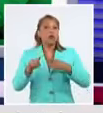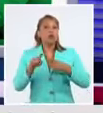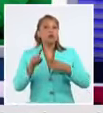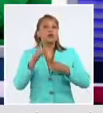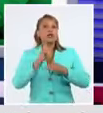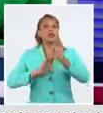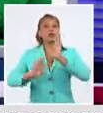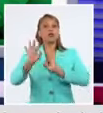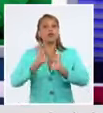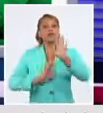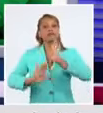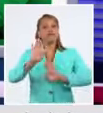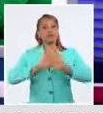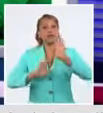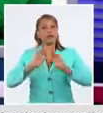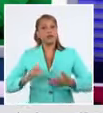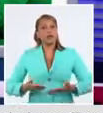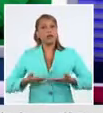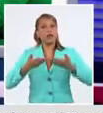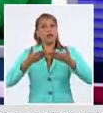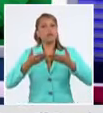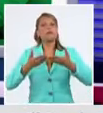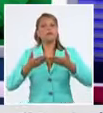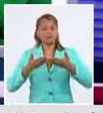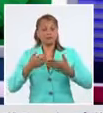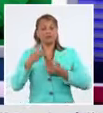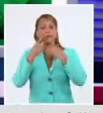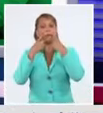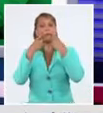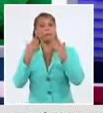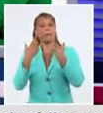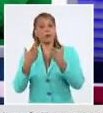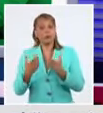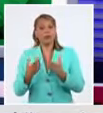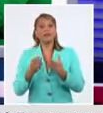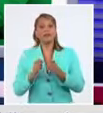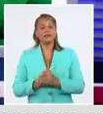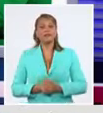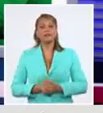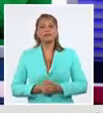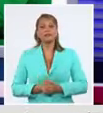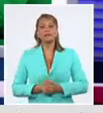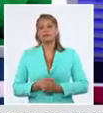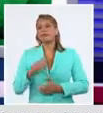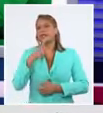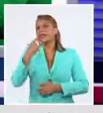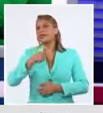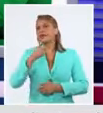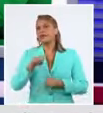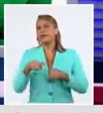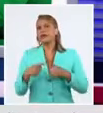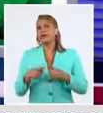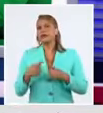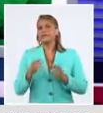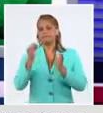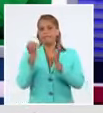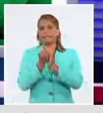que tiene este esquema, y justamente es determinar, creo que una de las